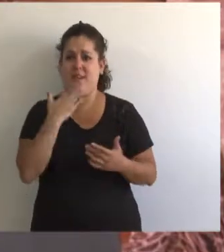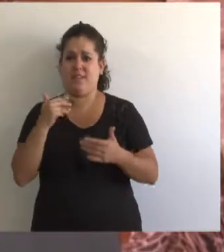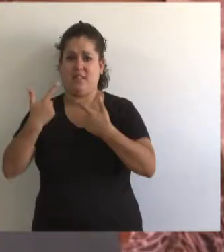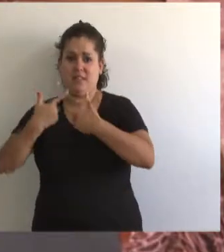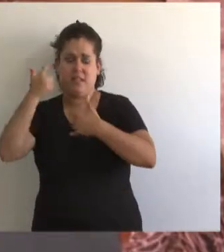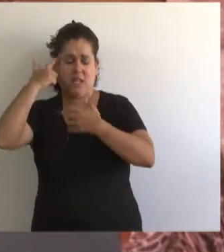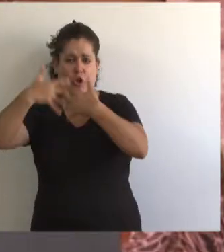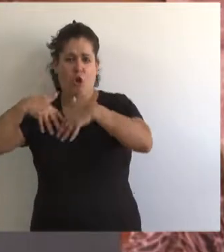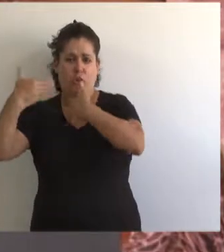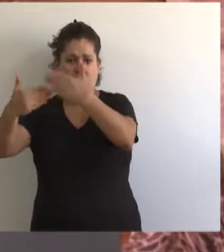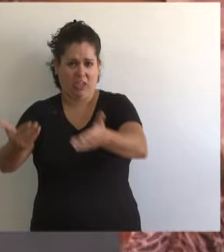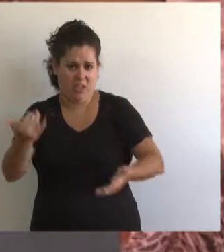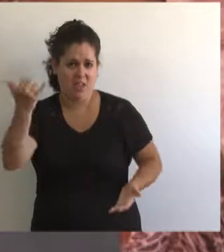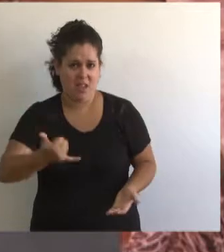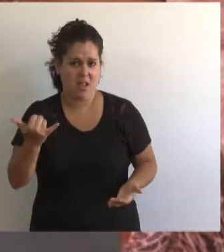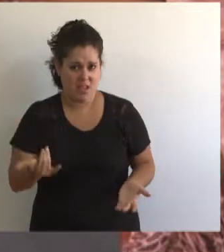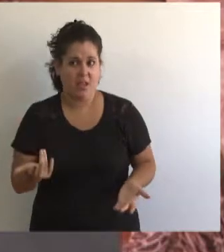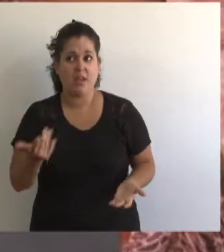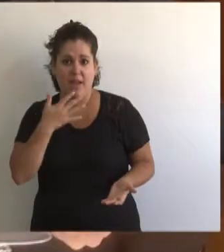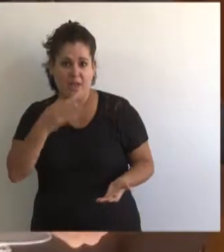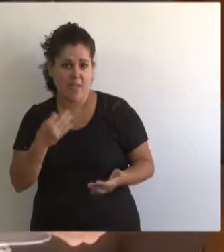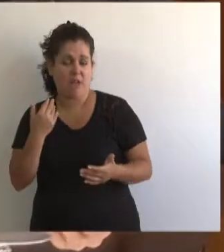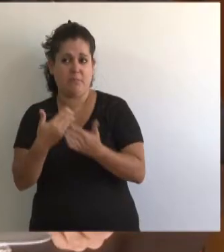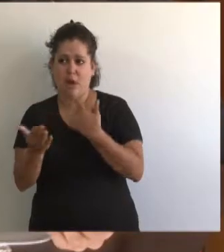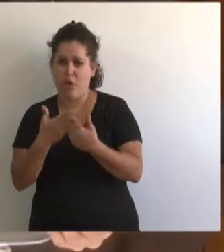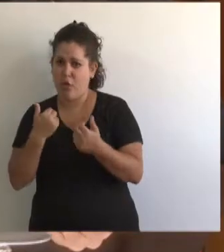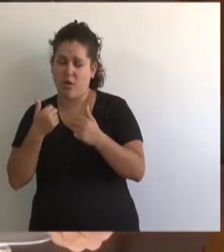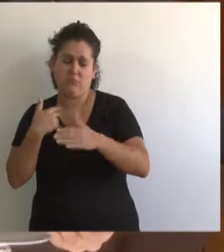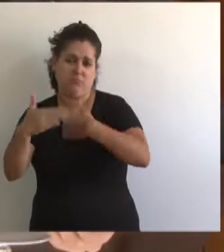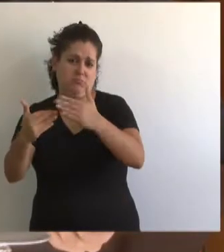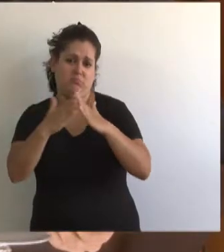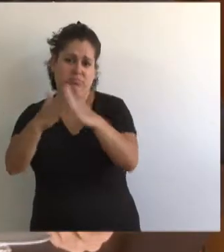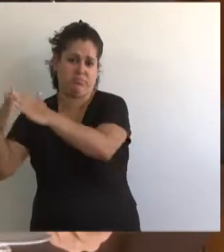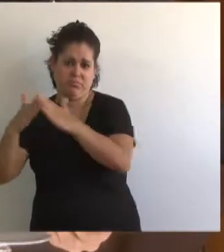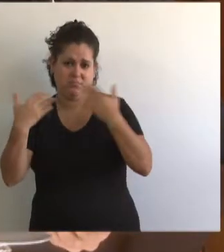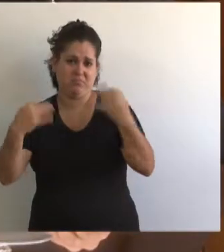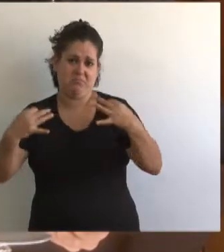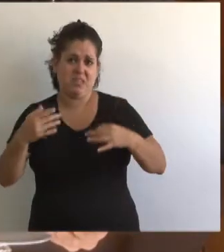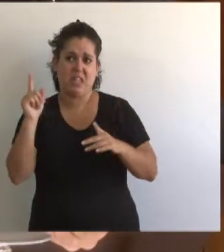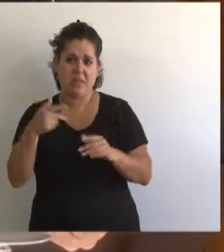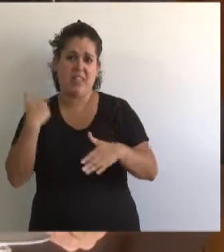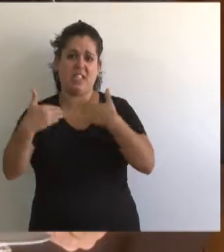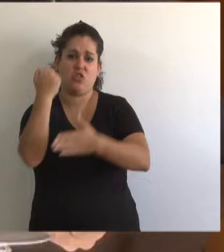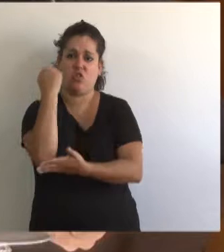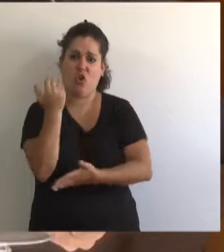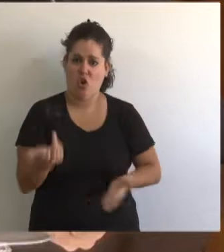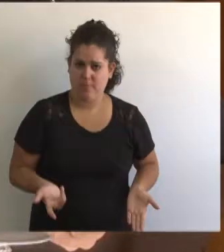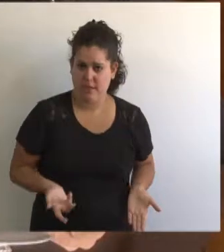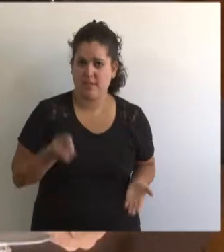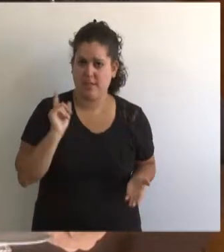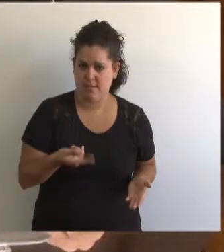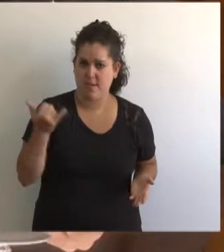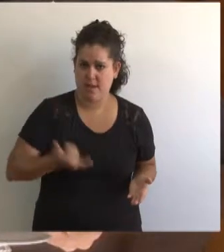durabilidad, con la tecnología que hoy existe, y que genera muchísima mano de obra y un desarrollo en la actividad económica de